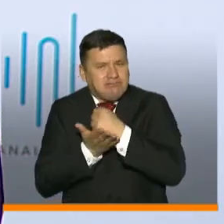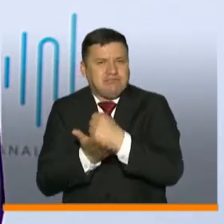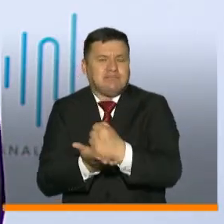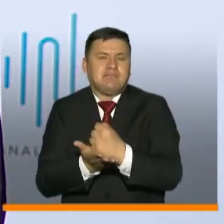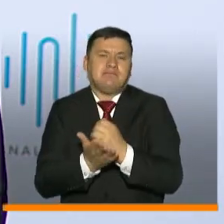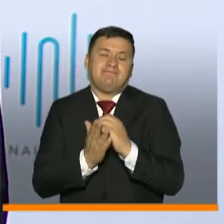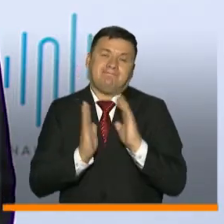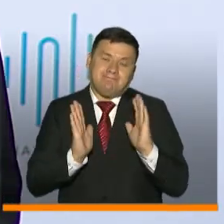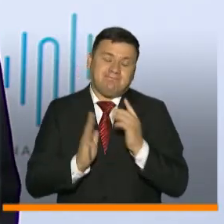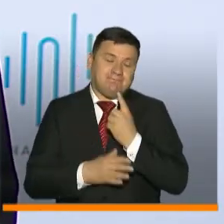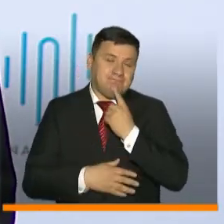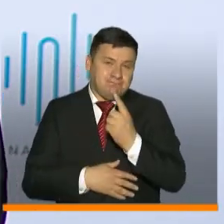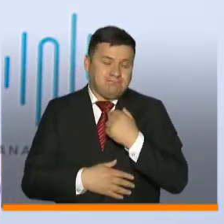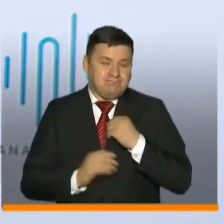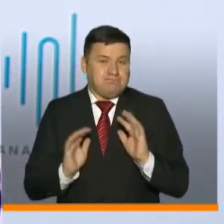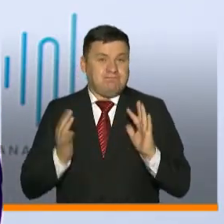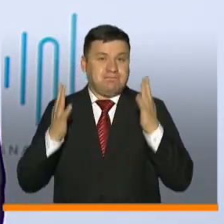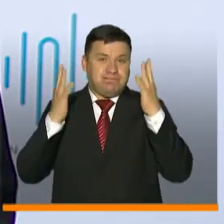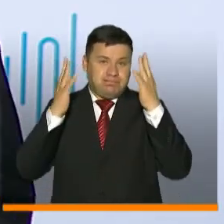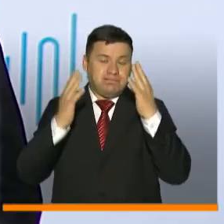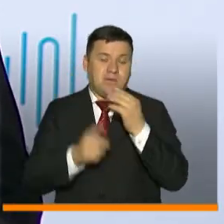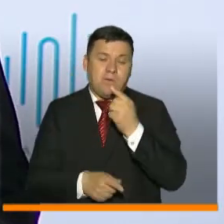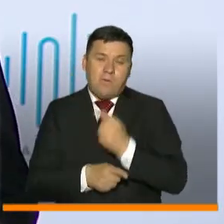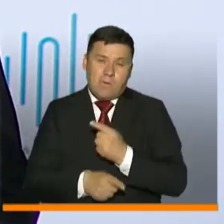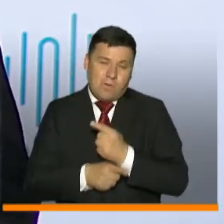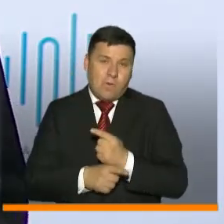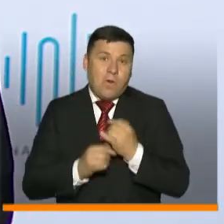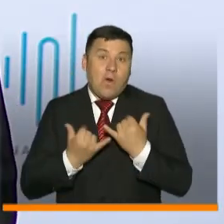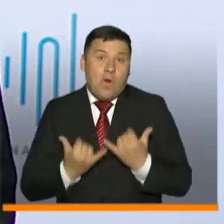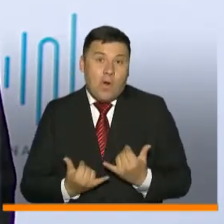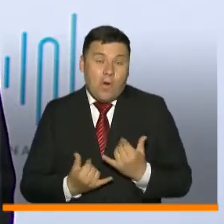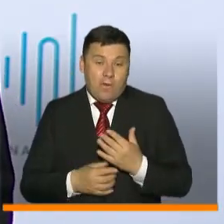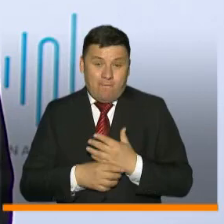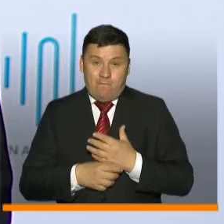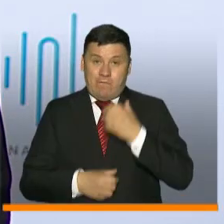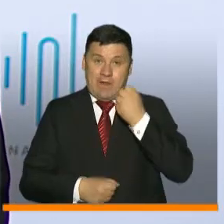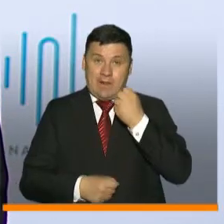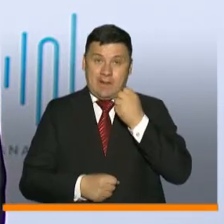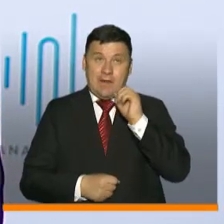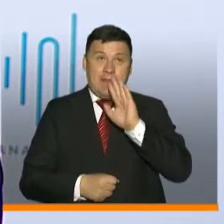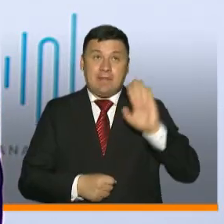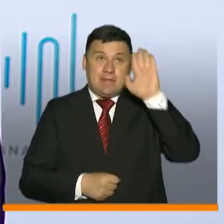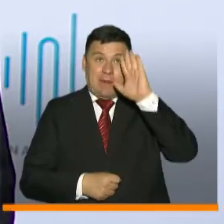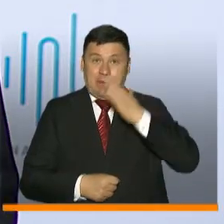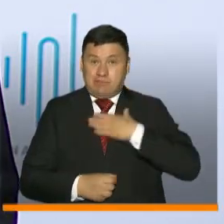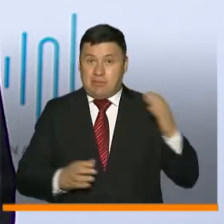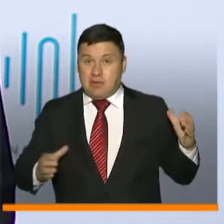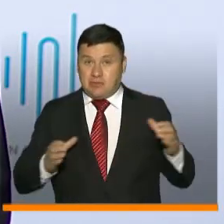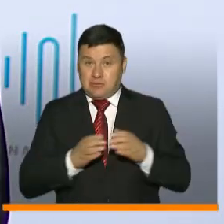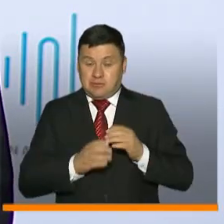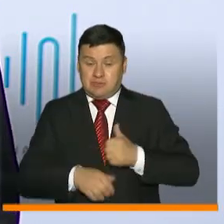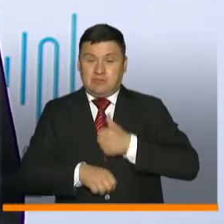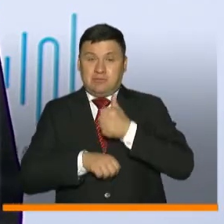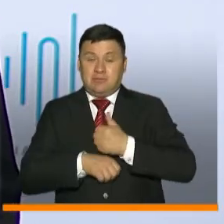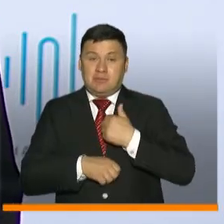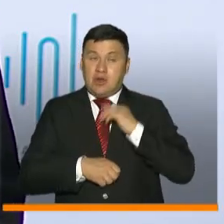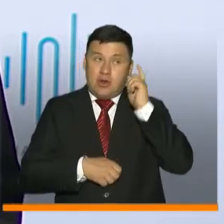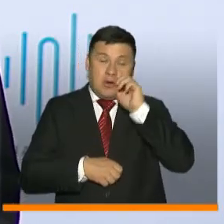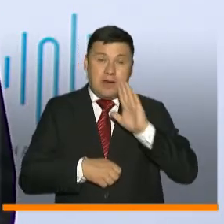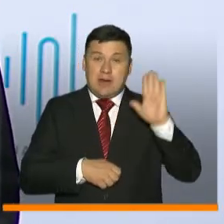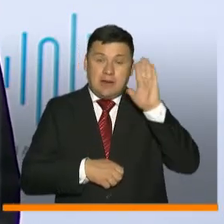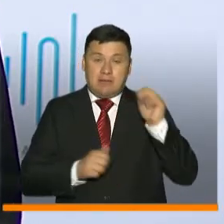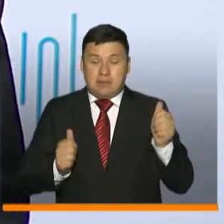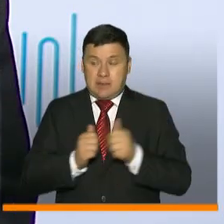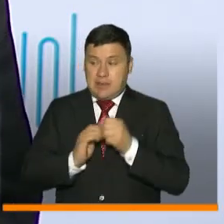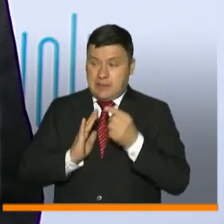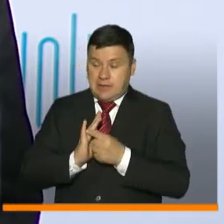De manera de que celebro de que efectivamente hoy la Federación de Departamentos, con el Gobierno Nacional, con nuestra